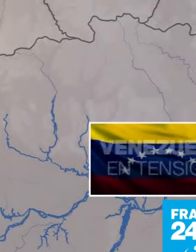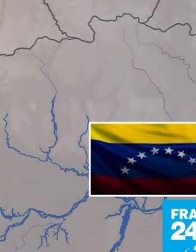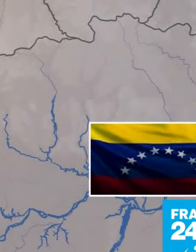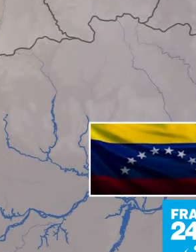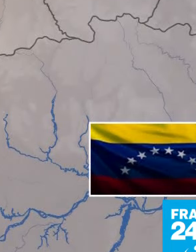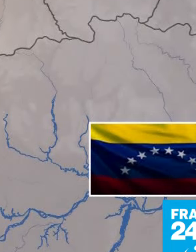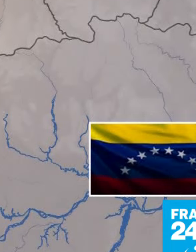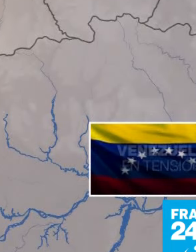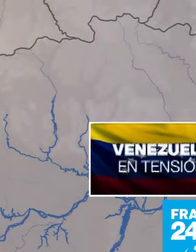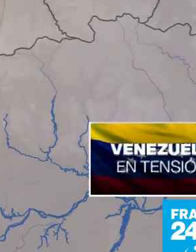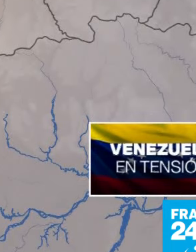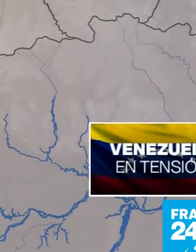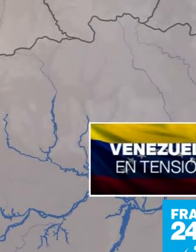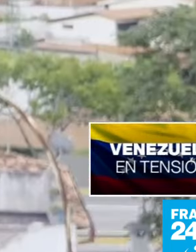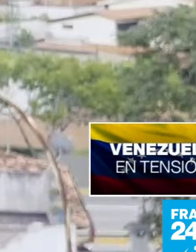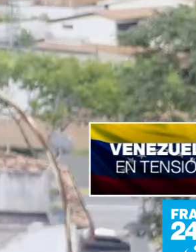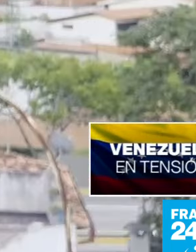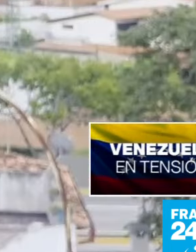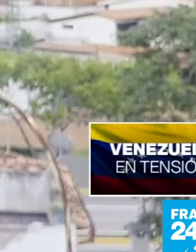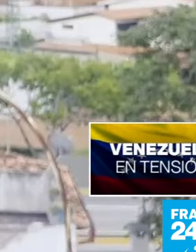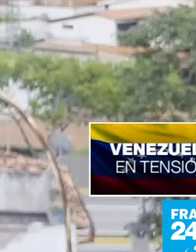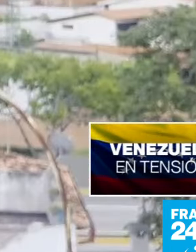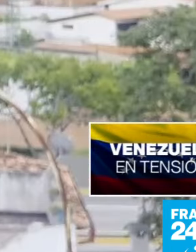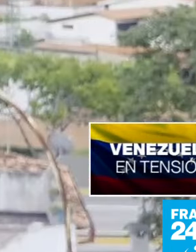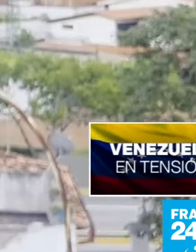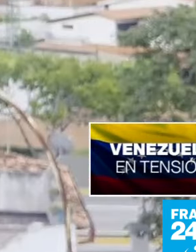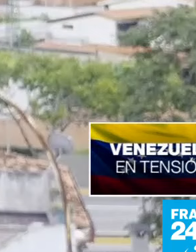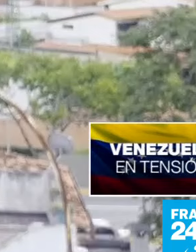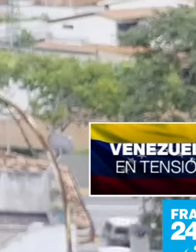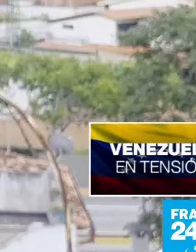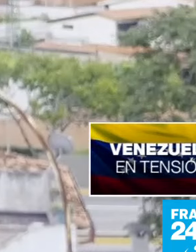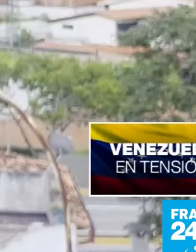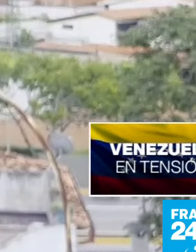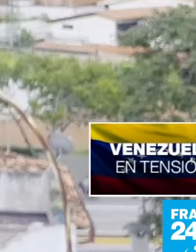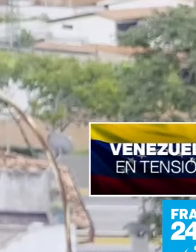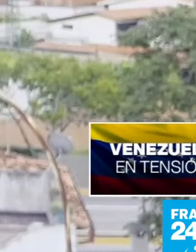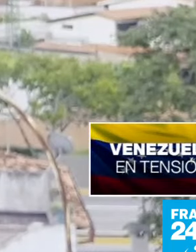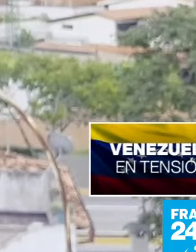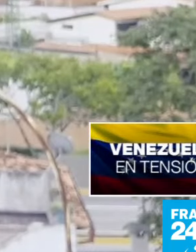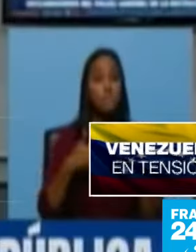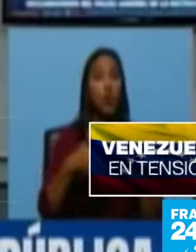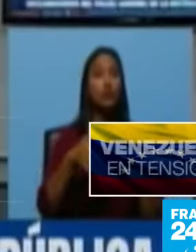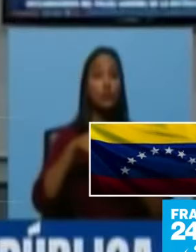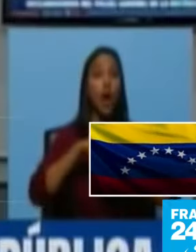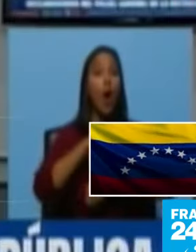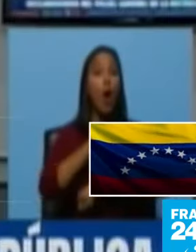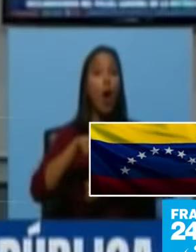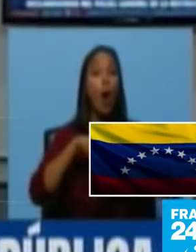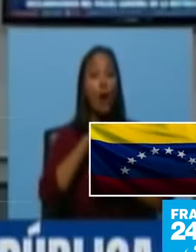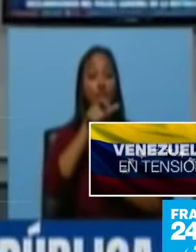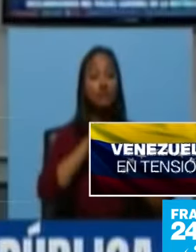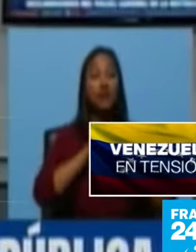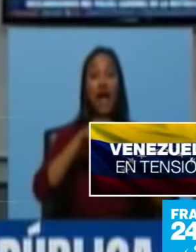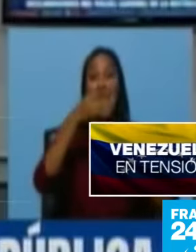por los delitos de usurpación de las funciones del Consejo Nacional electoral forjamiento de documentos públicos instigación a la